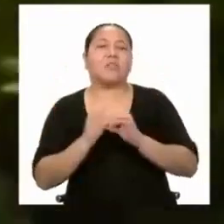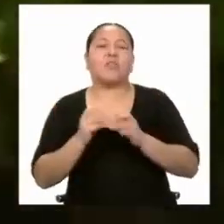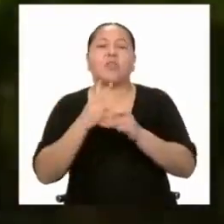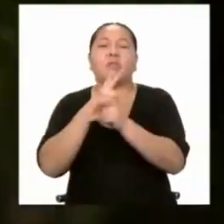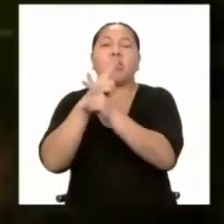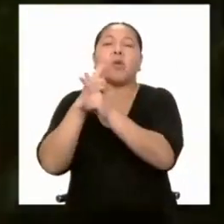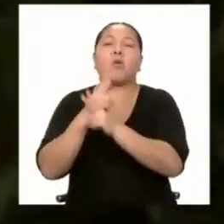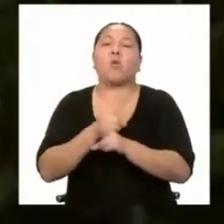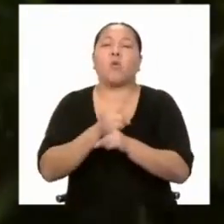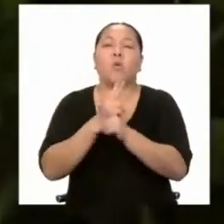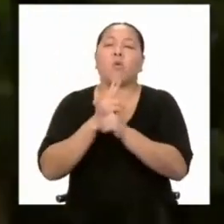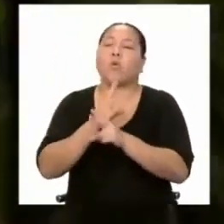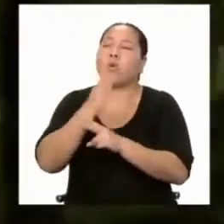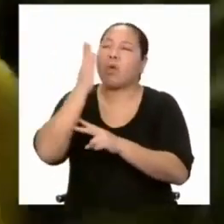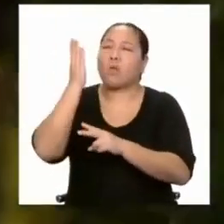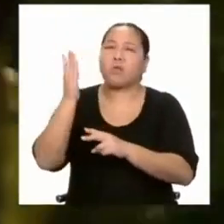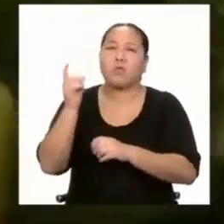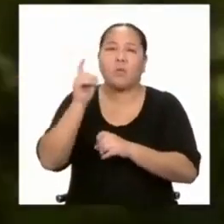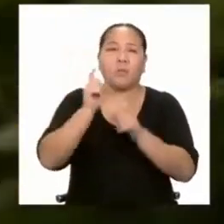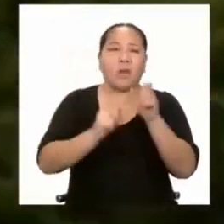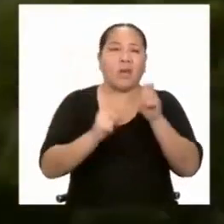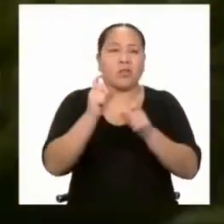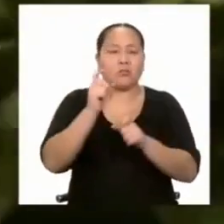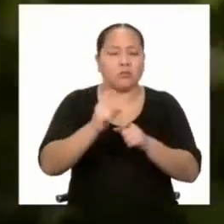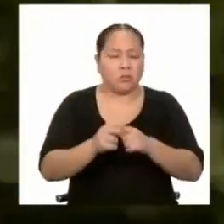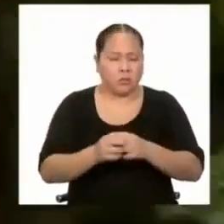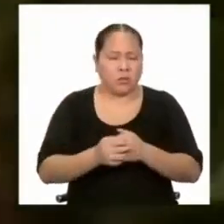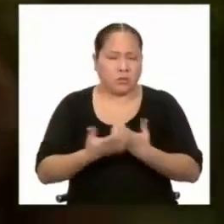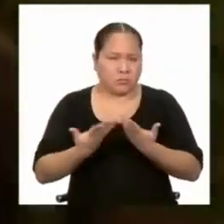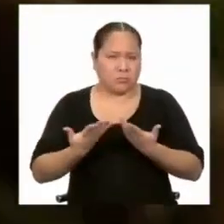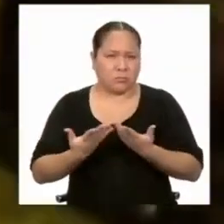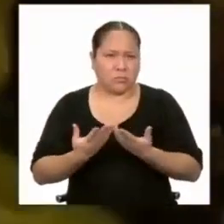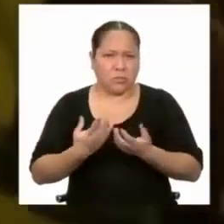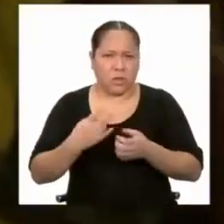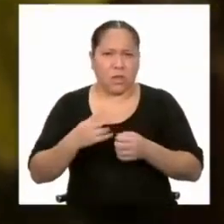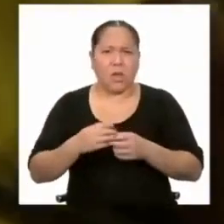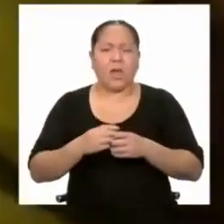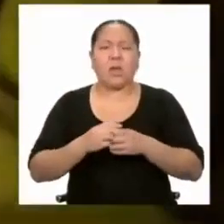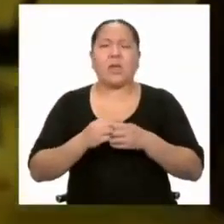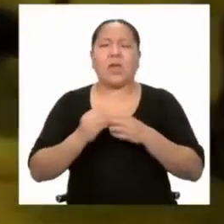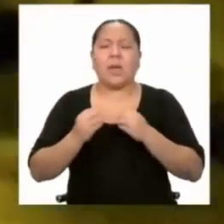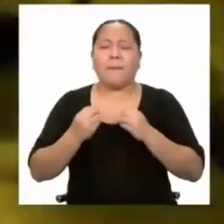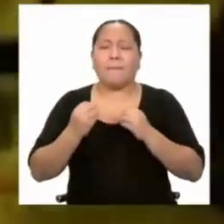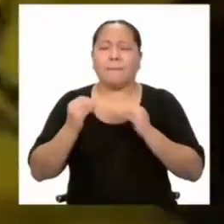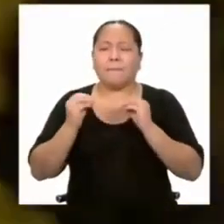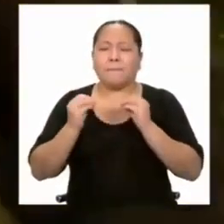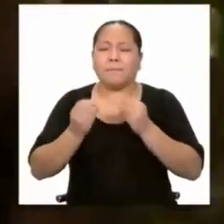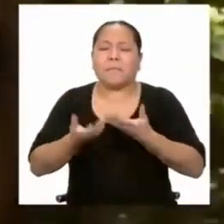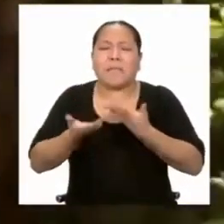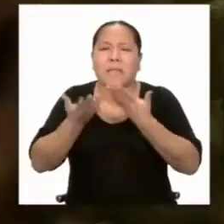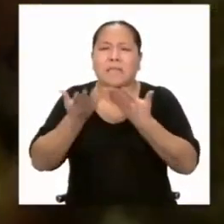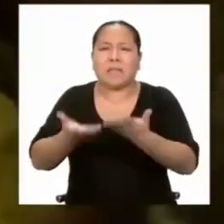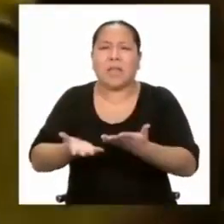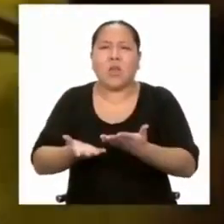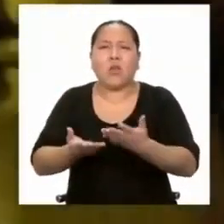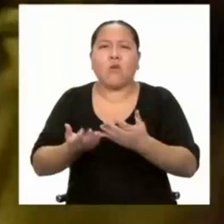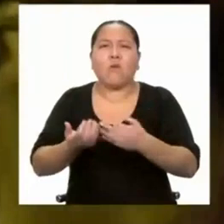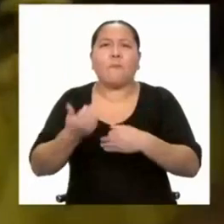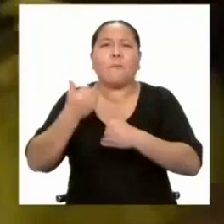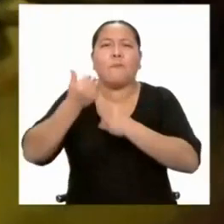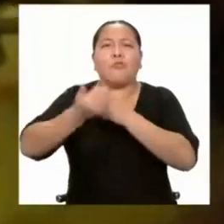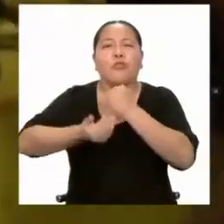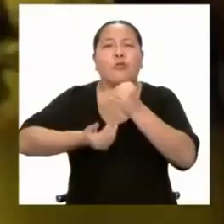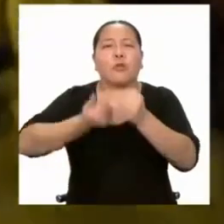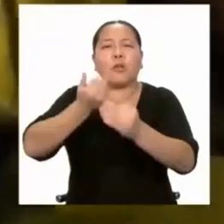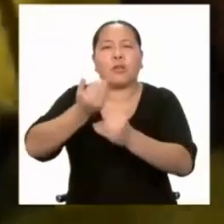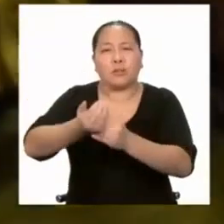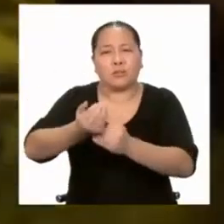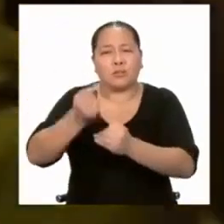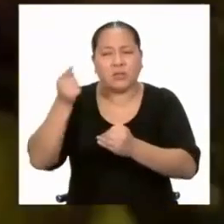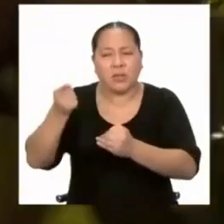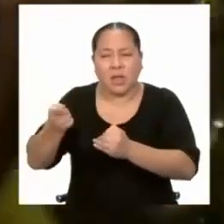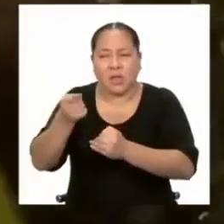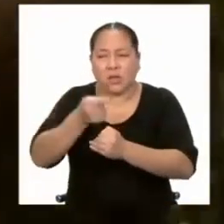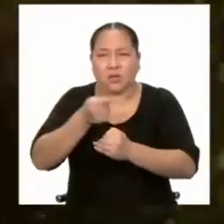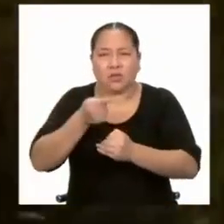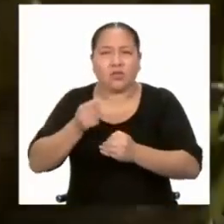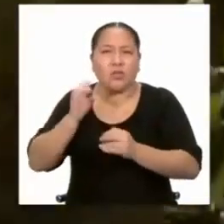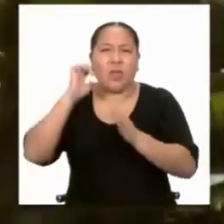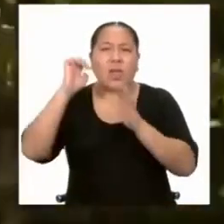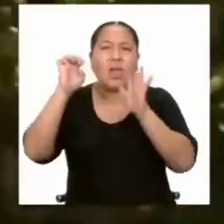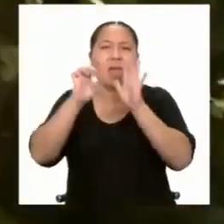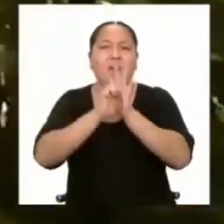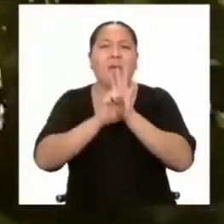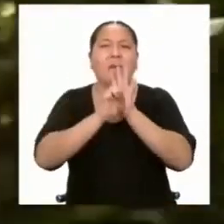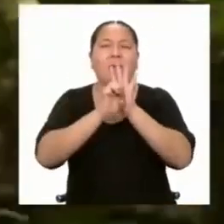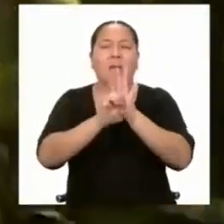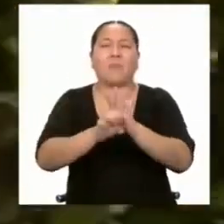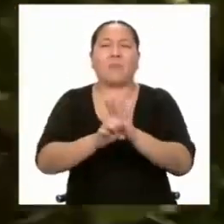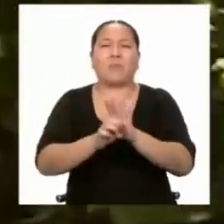etcétera, que son gente simple que ha logrado niveles de progreso que son ejemplo para todo el Perú. A